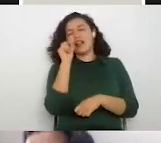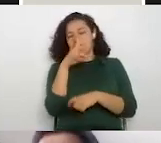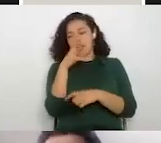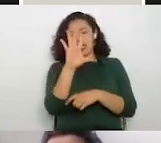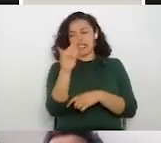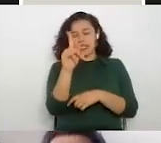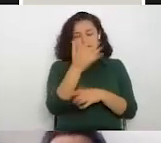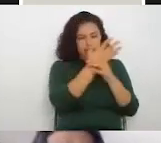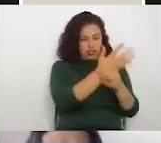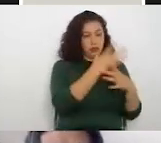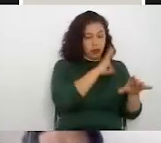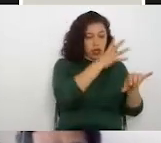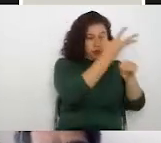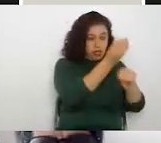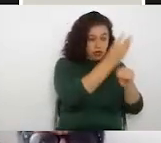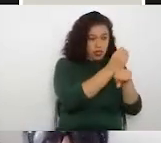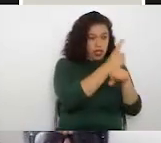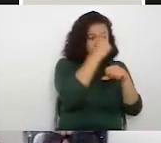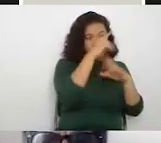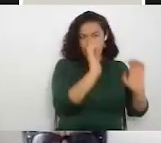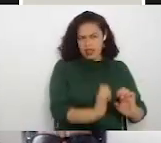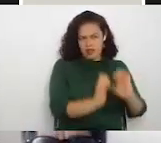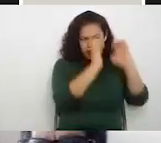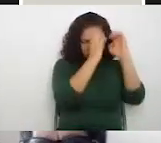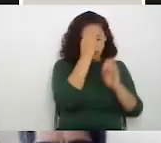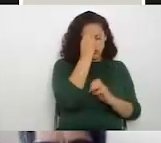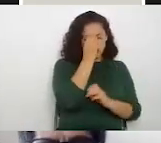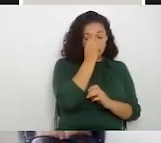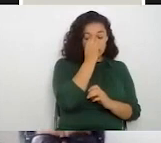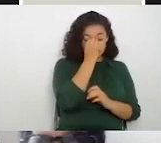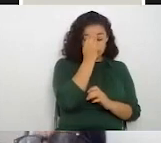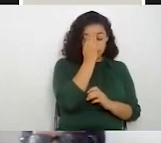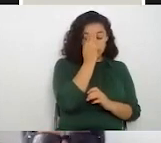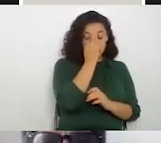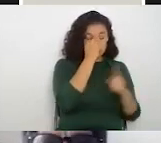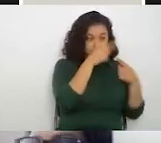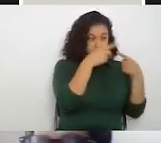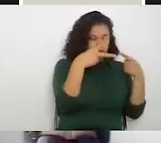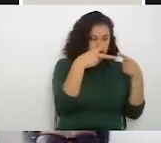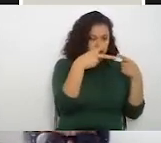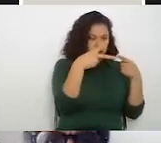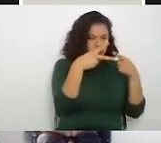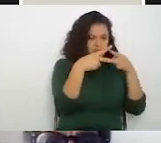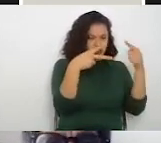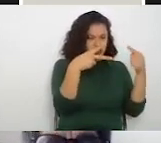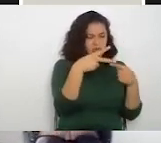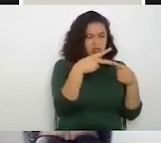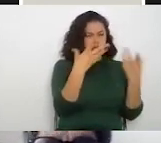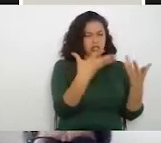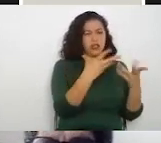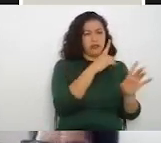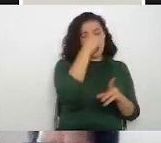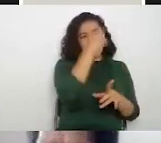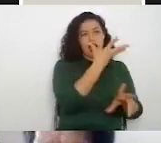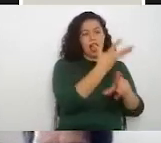puede ser un mantenimiento a la infraestructura, ¿sí? Un procedimiento y otro procedimiento, por ejemplo, para la infraestructura informática, ¿sí?